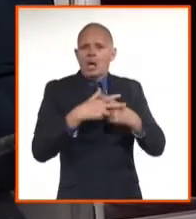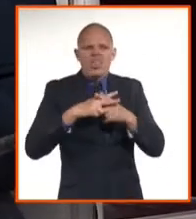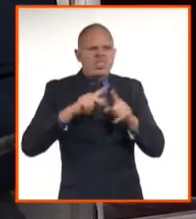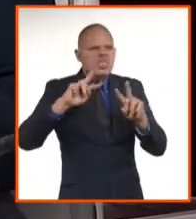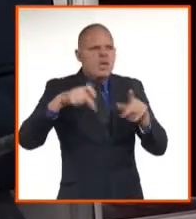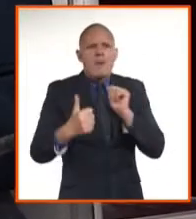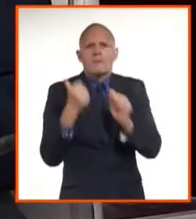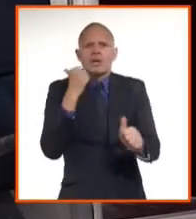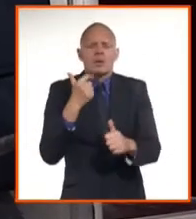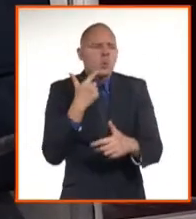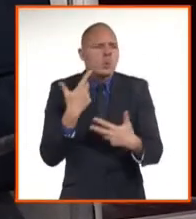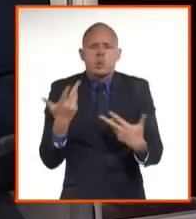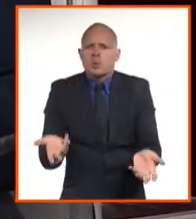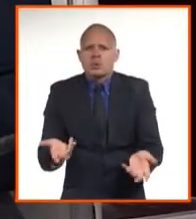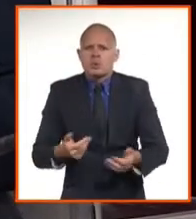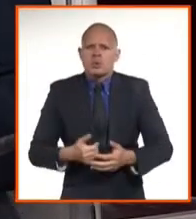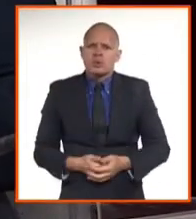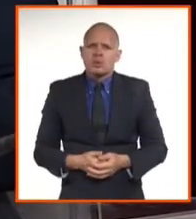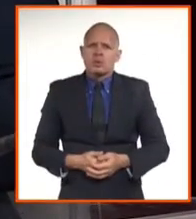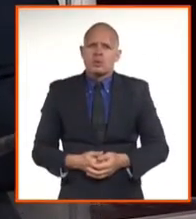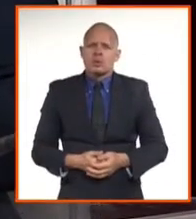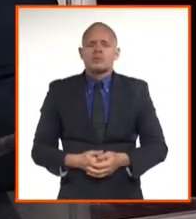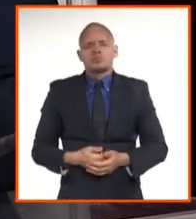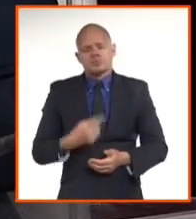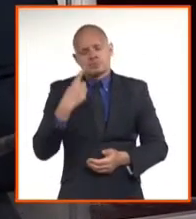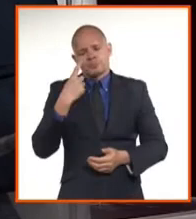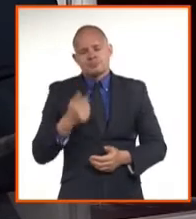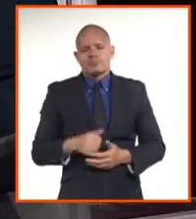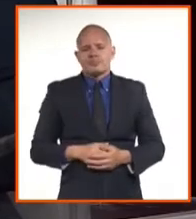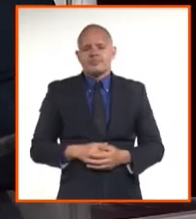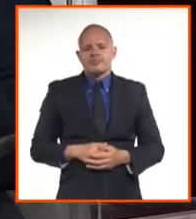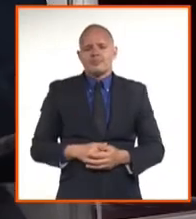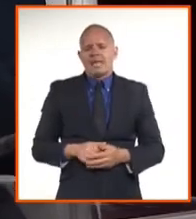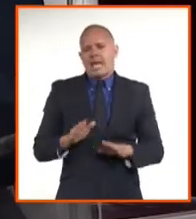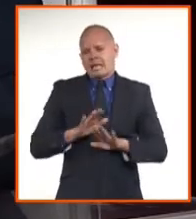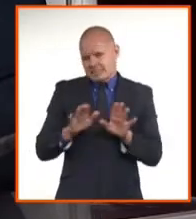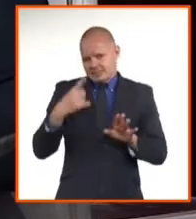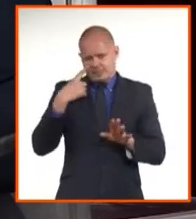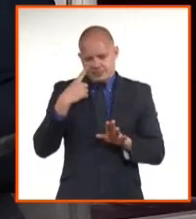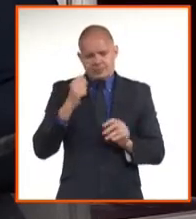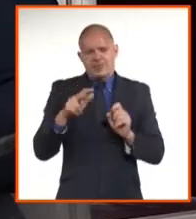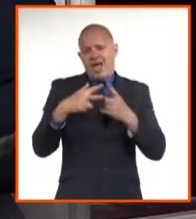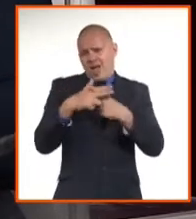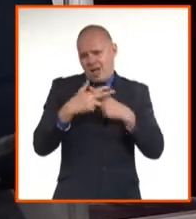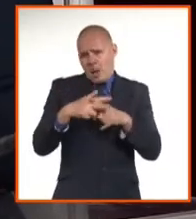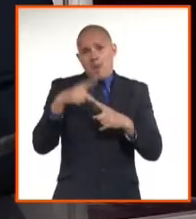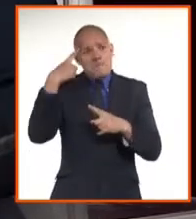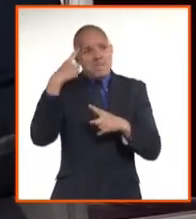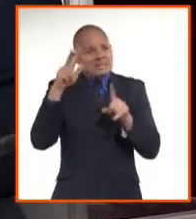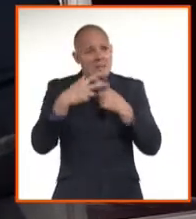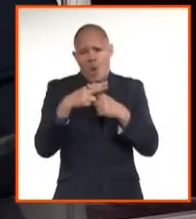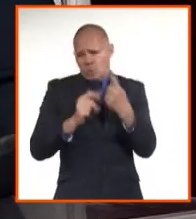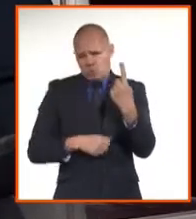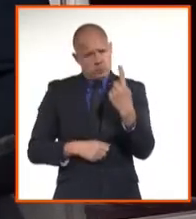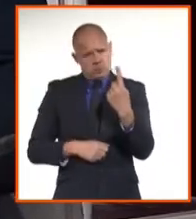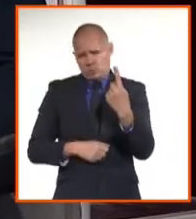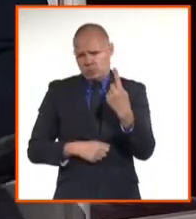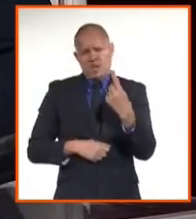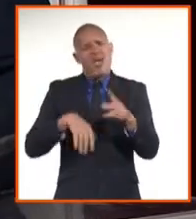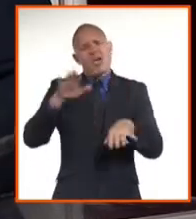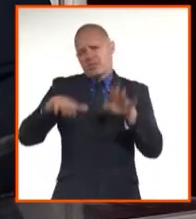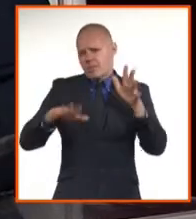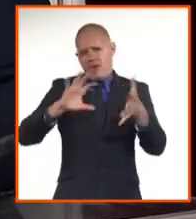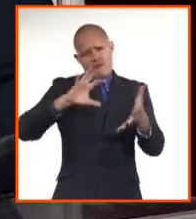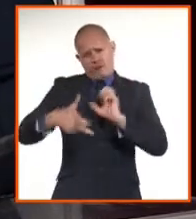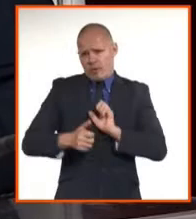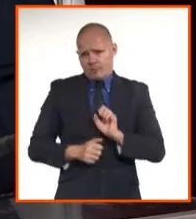Hay que decir que los mantenimientos son de varios tipos de mantenimiento. El mantenimiento, el ministro lo explicó claramente, hay un tipo de mantenimiento que es